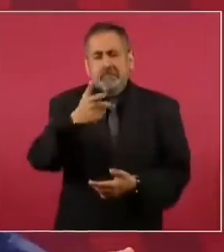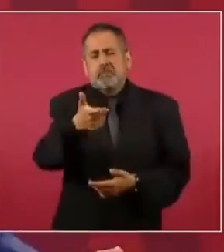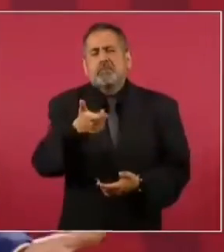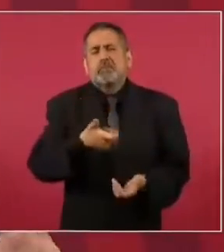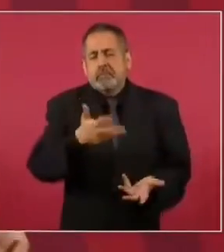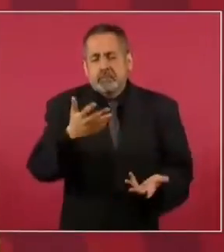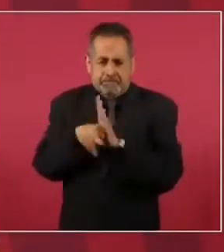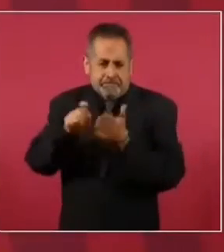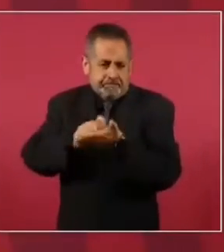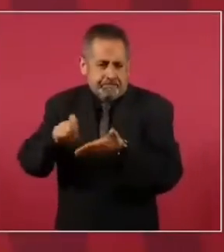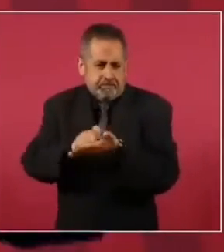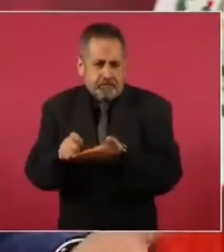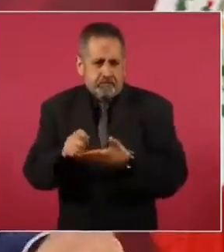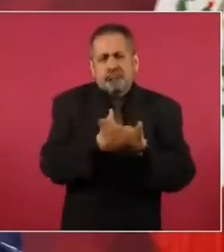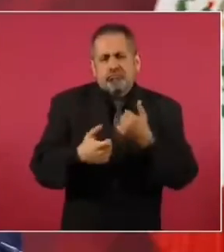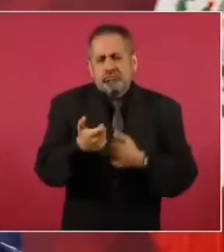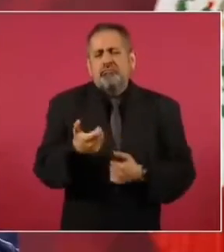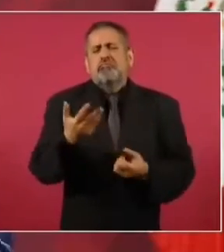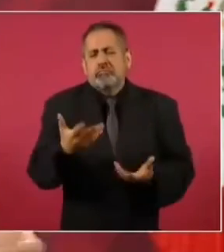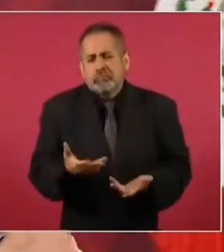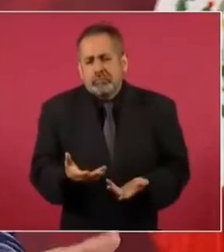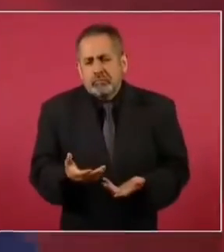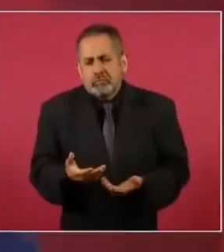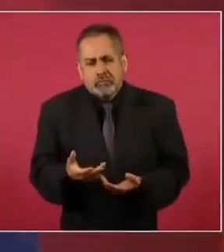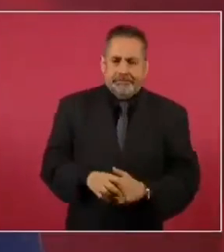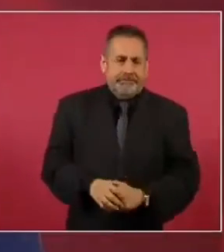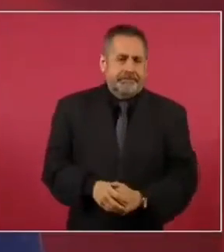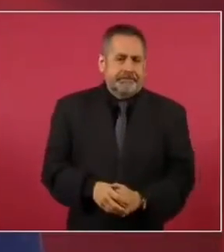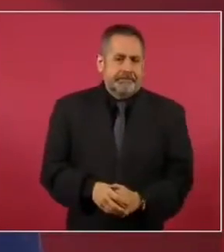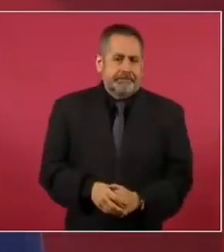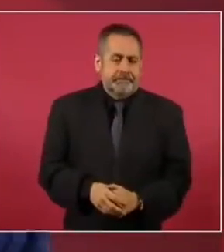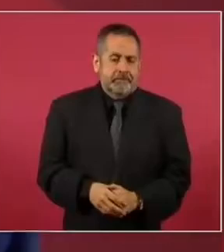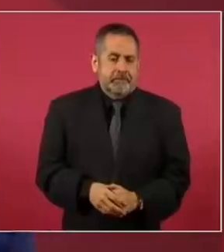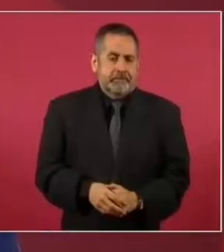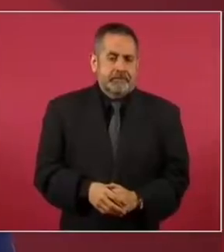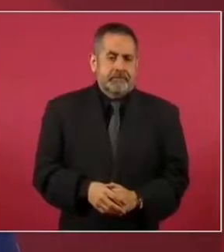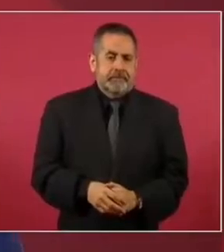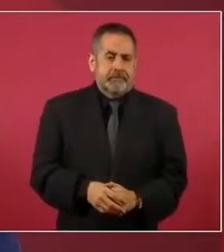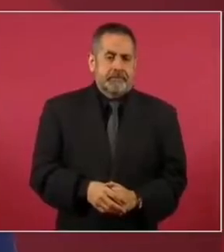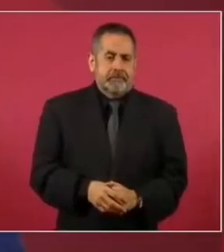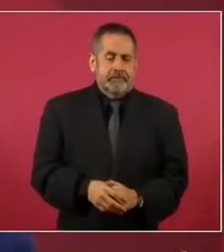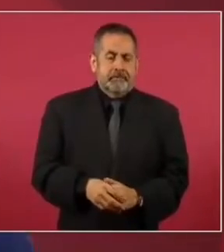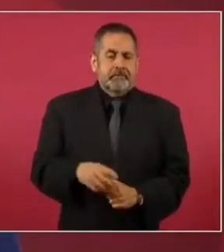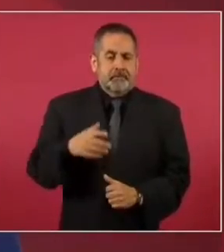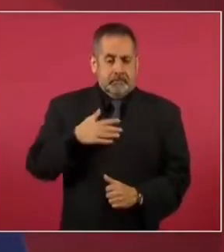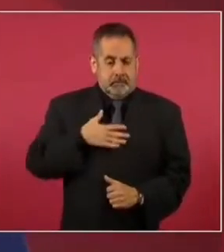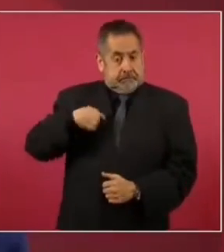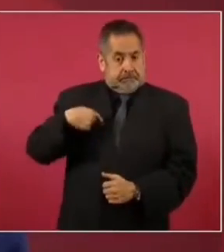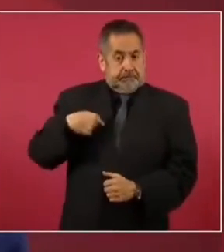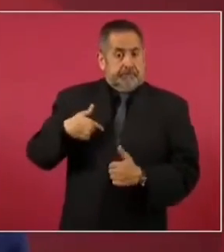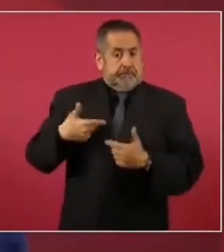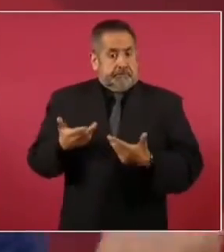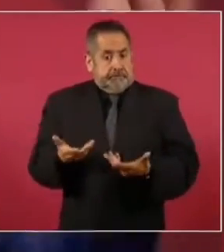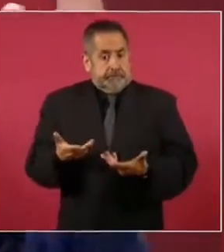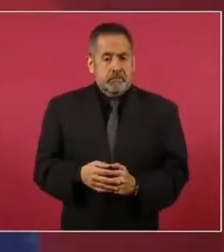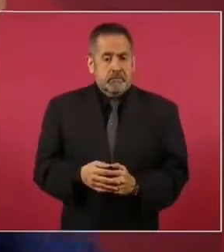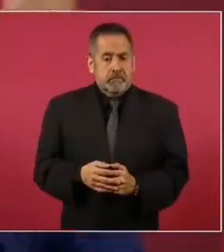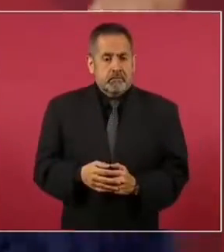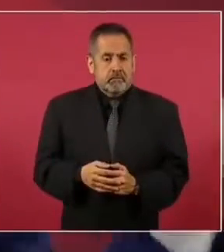cuánto gana un periodista honesto. No alcanza. Yo soy presidente